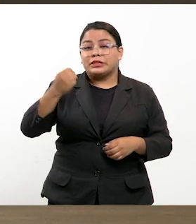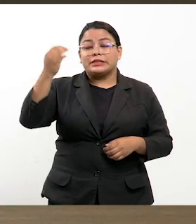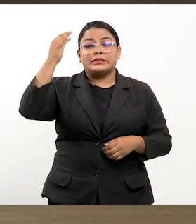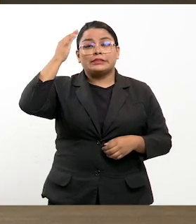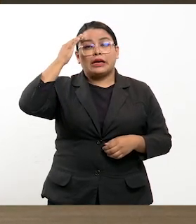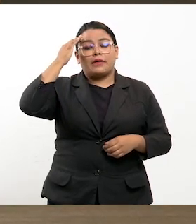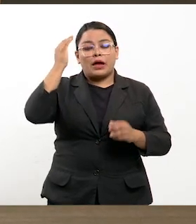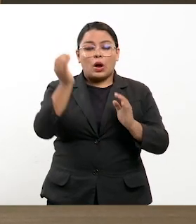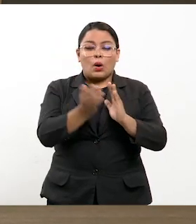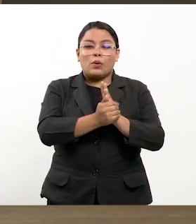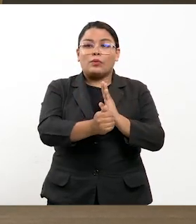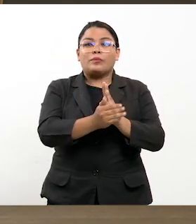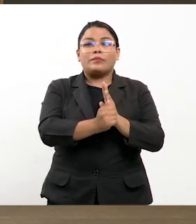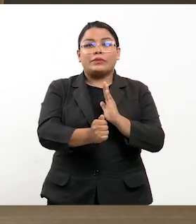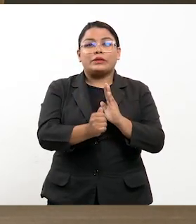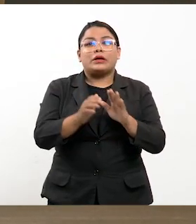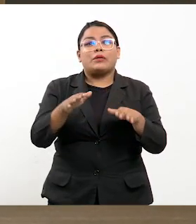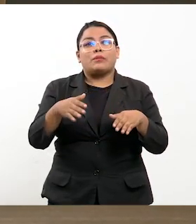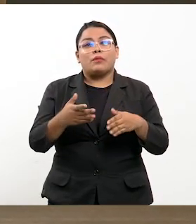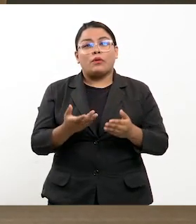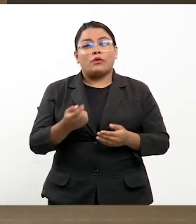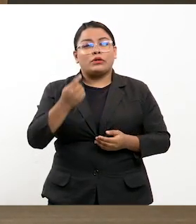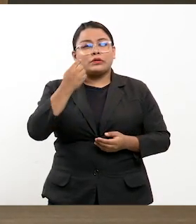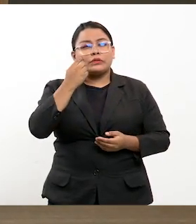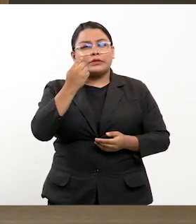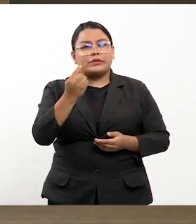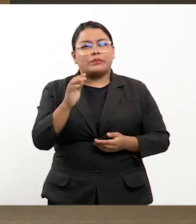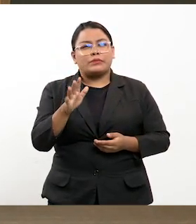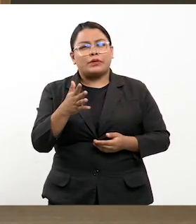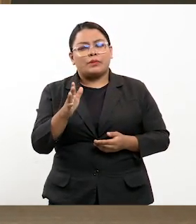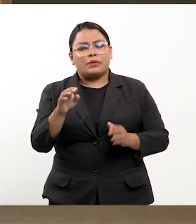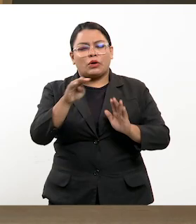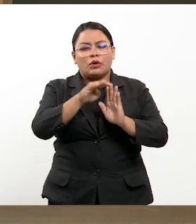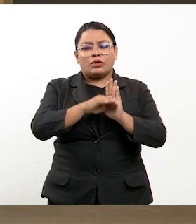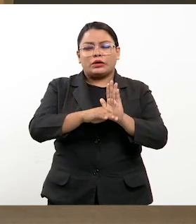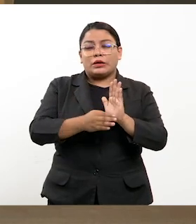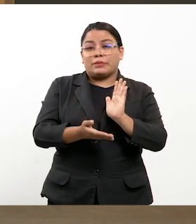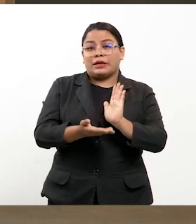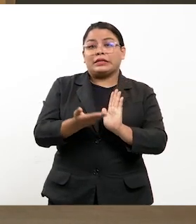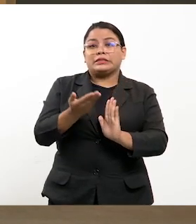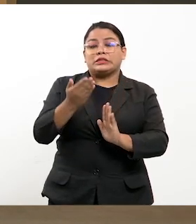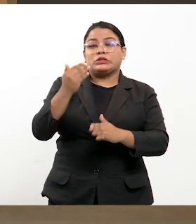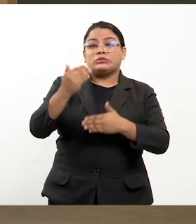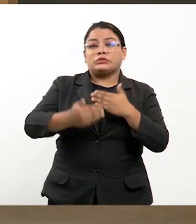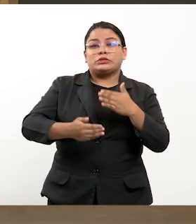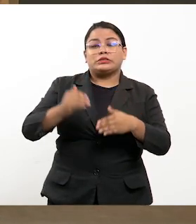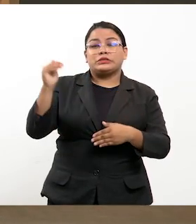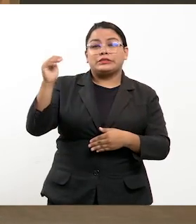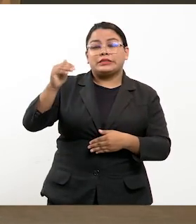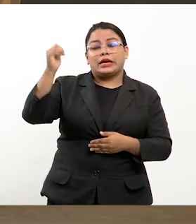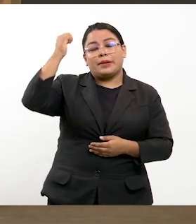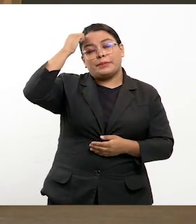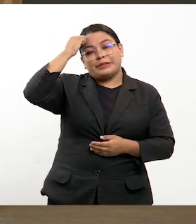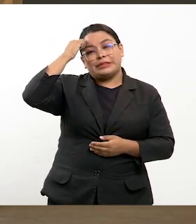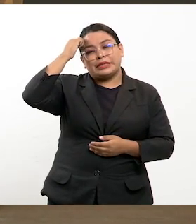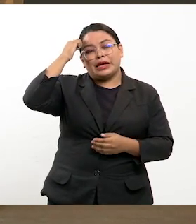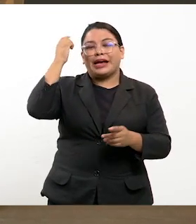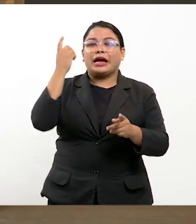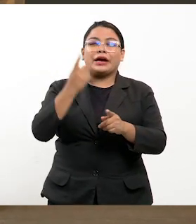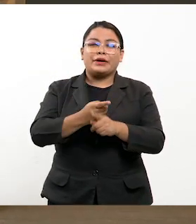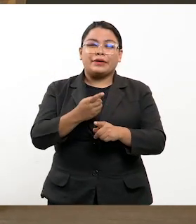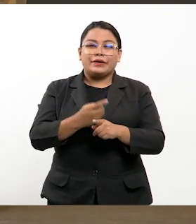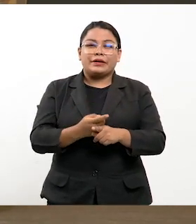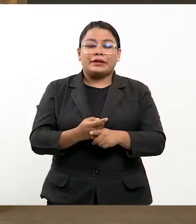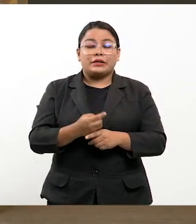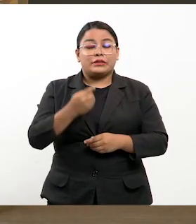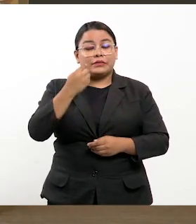cuenta las competencias, puesto que estas sirven como una especie de guía para el desarrollo del proceso de enseñanza y aprendizaje. Así es,